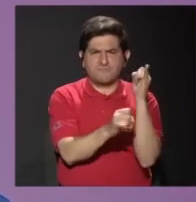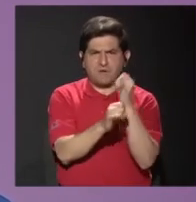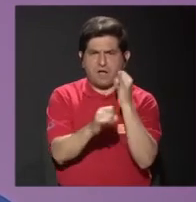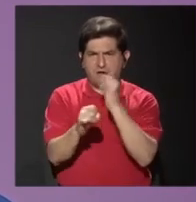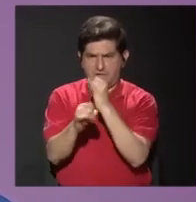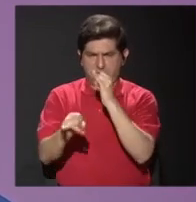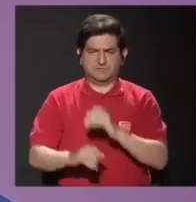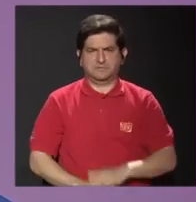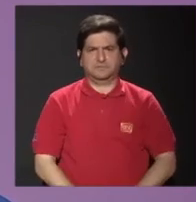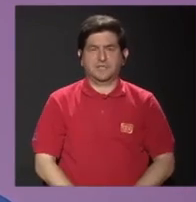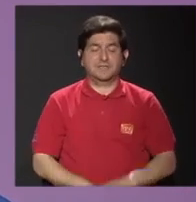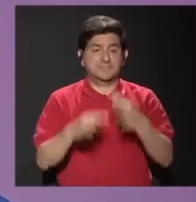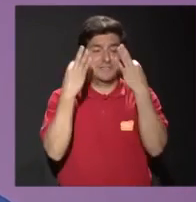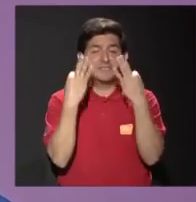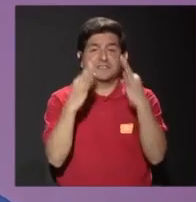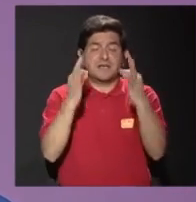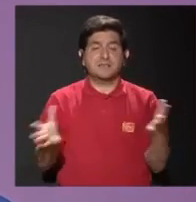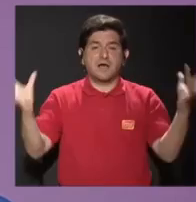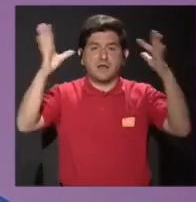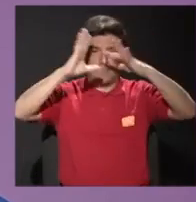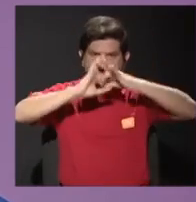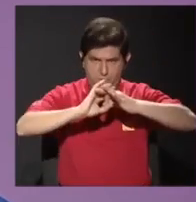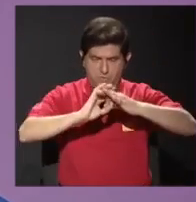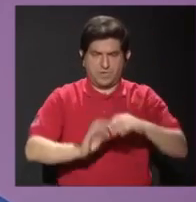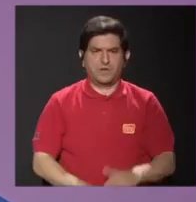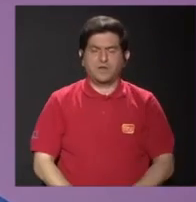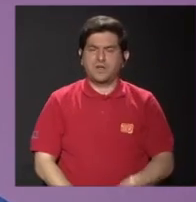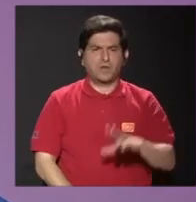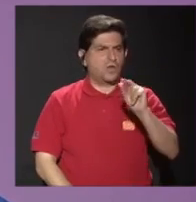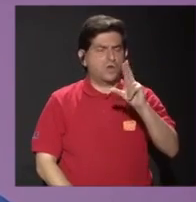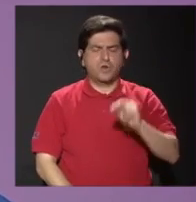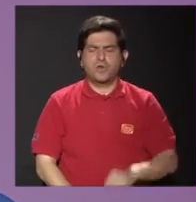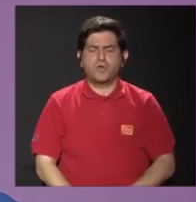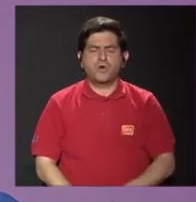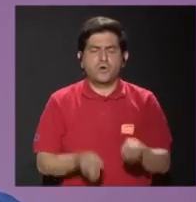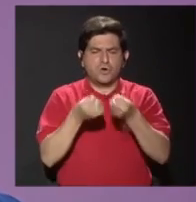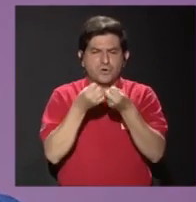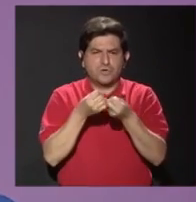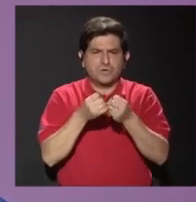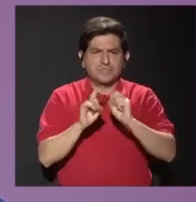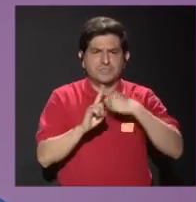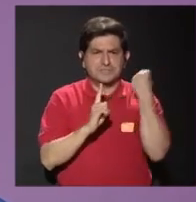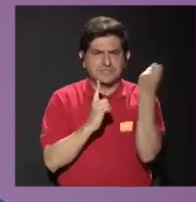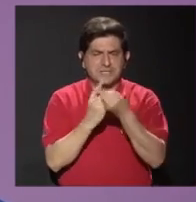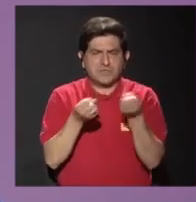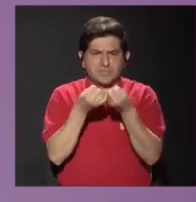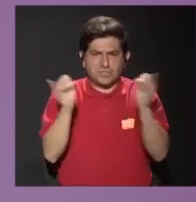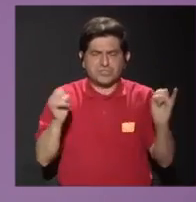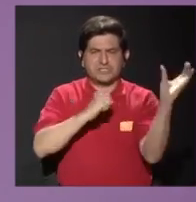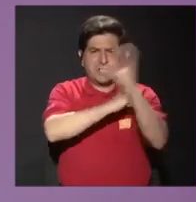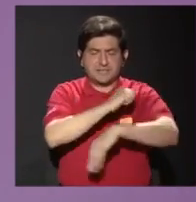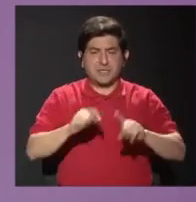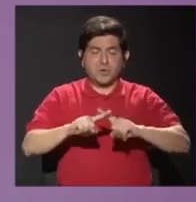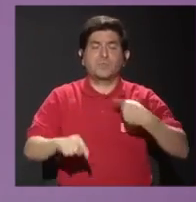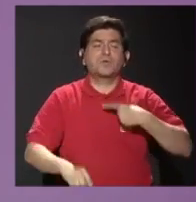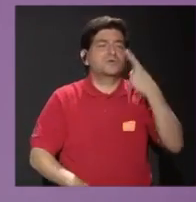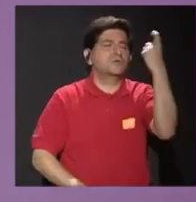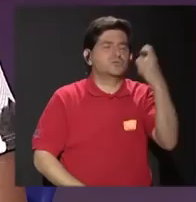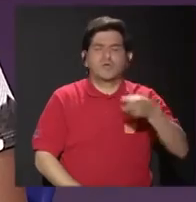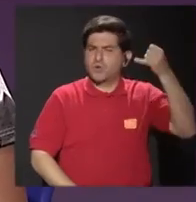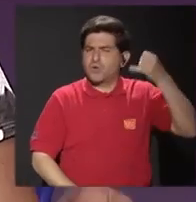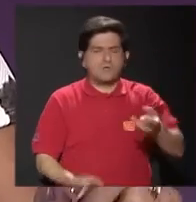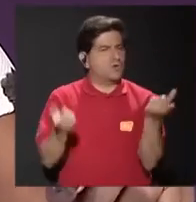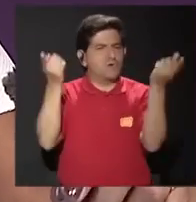diferentes para tener una coordinación para no tener mayor impunidad pero el sueño mío es que nos lleguen a ver mujeres violadas